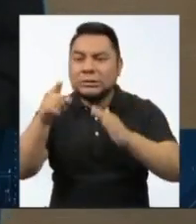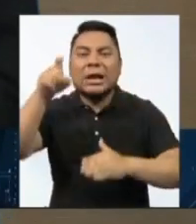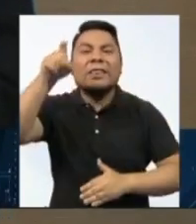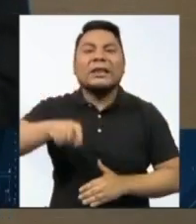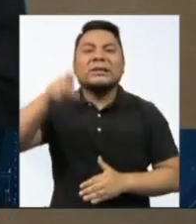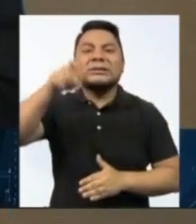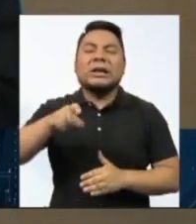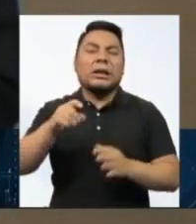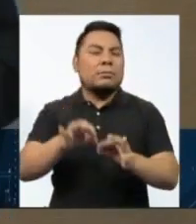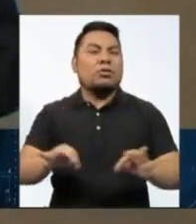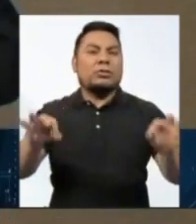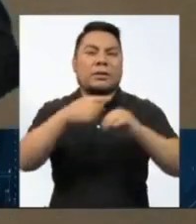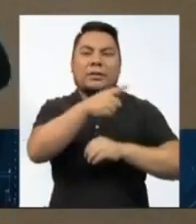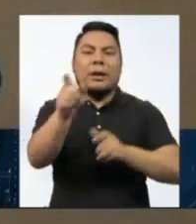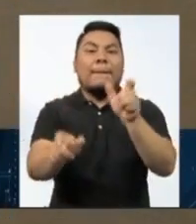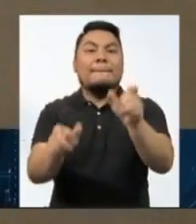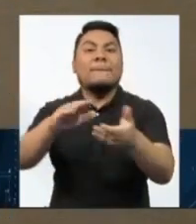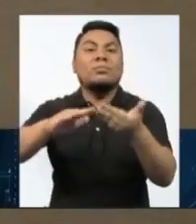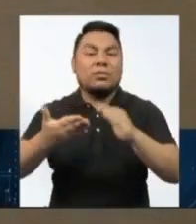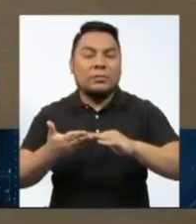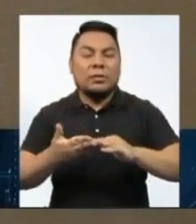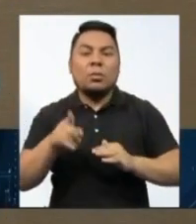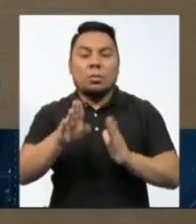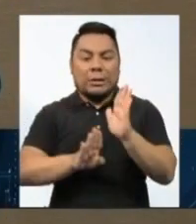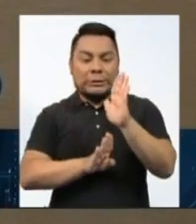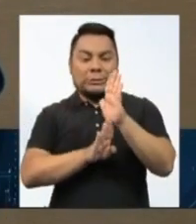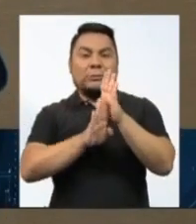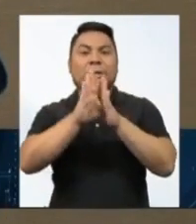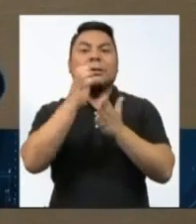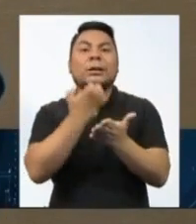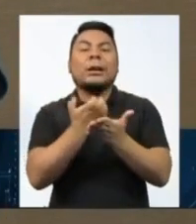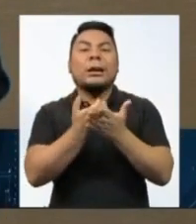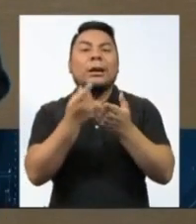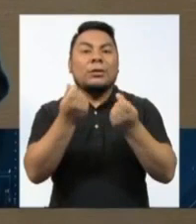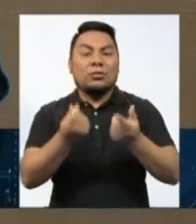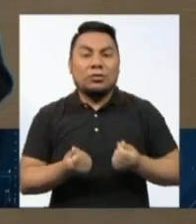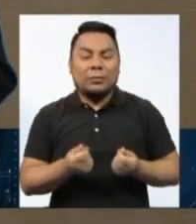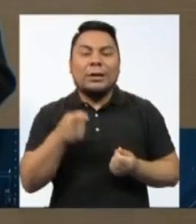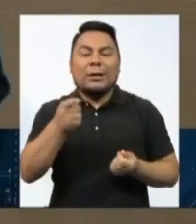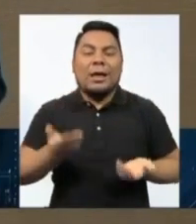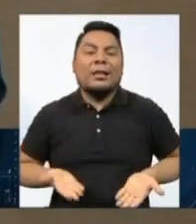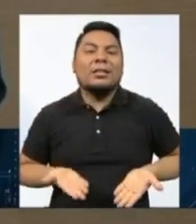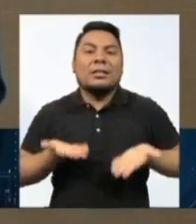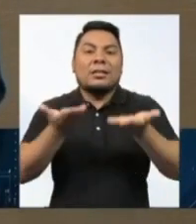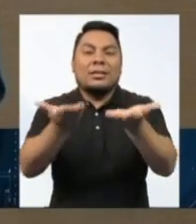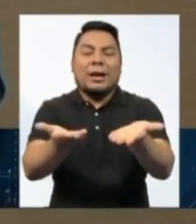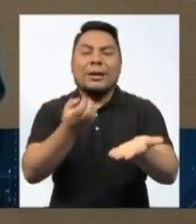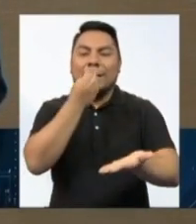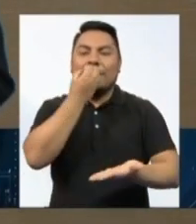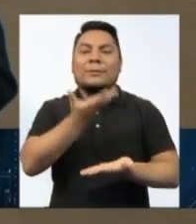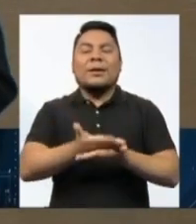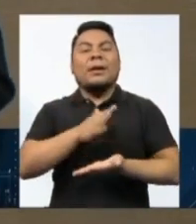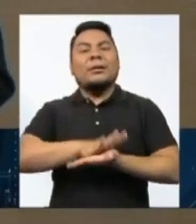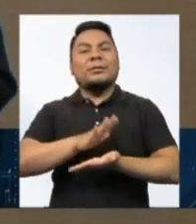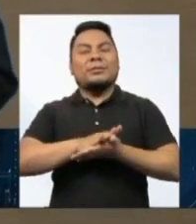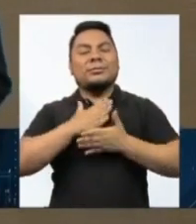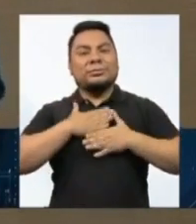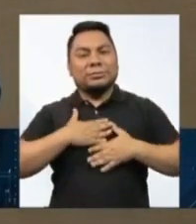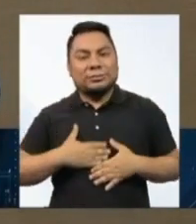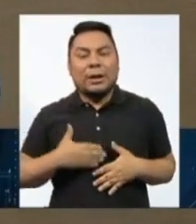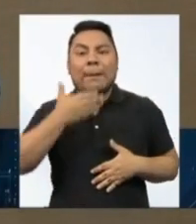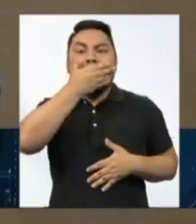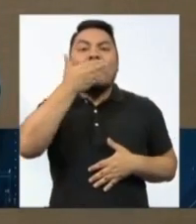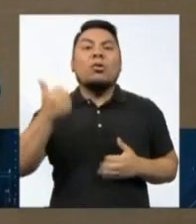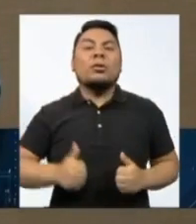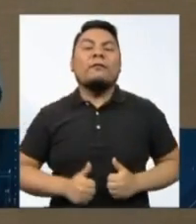básicas de la población, un crecimiento económico que genere bienestar, mejora en el nivel